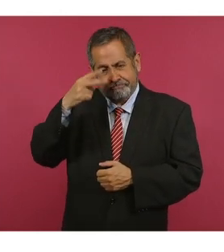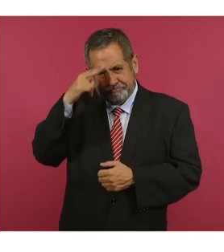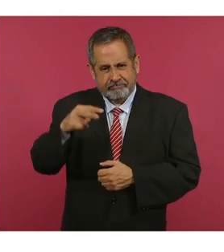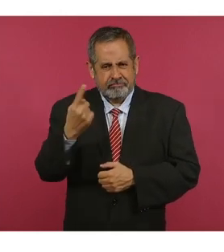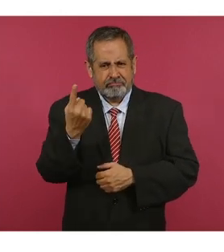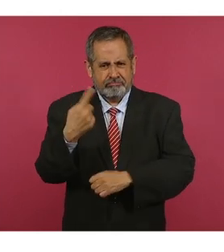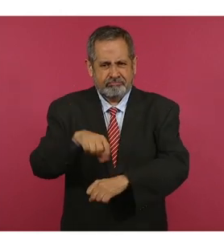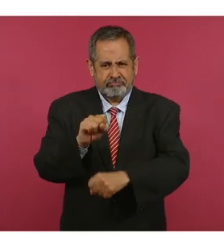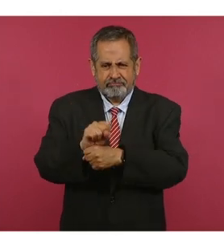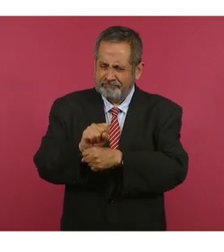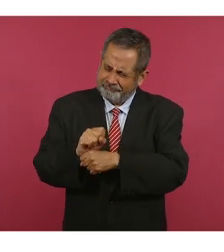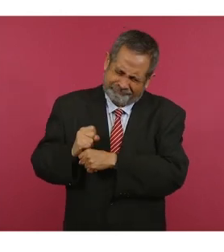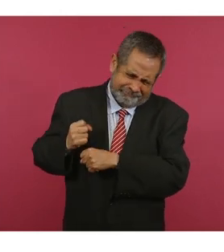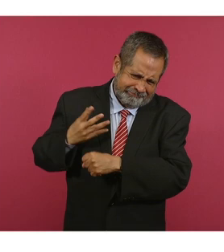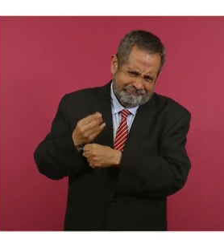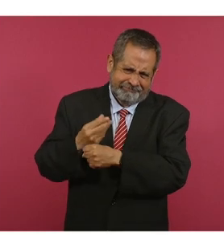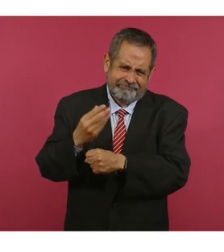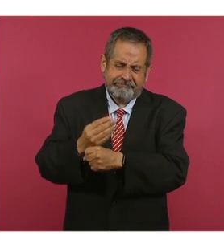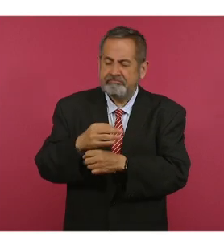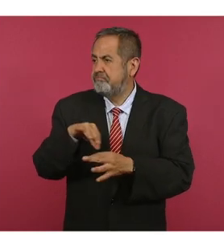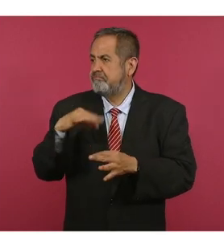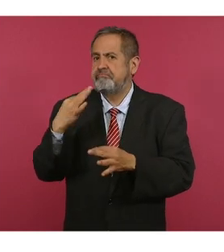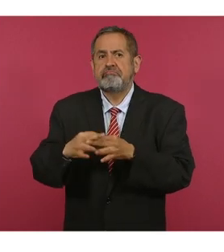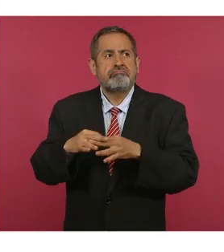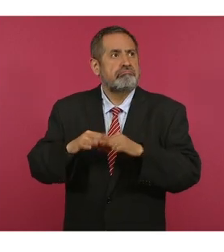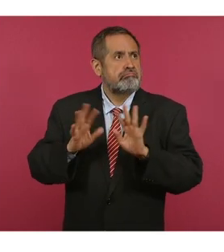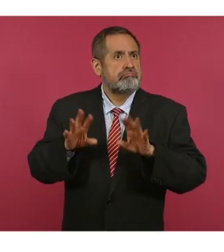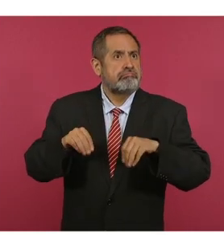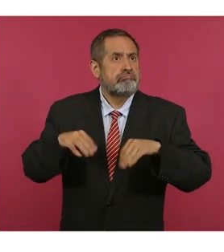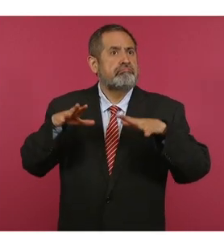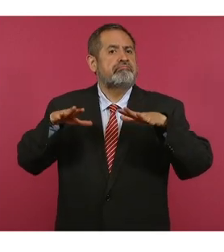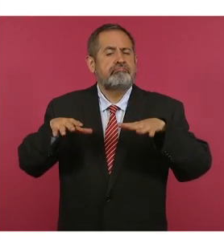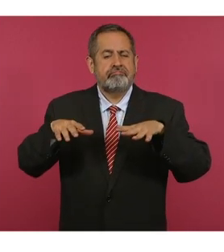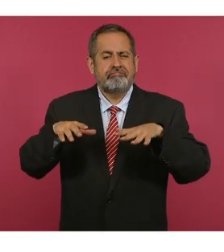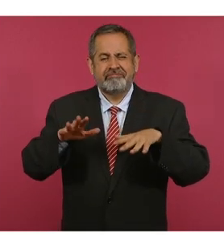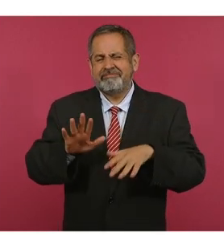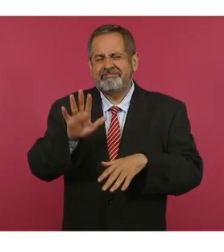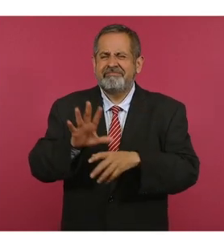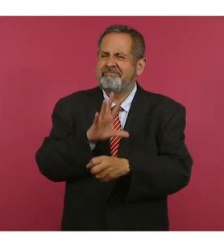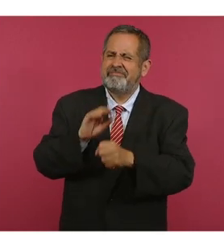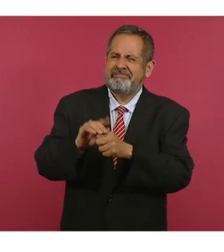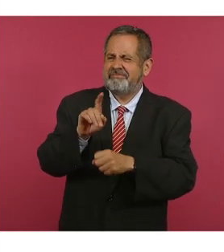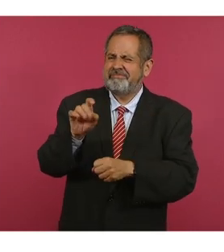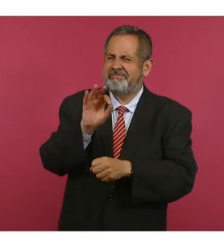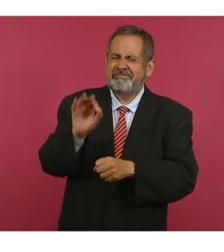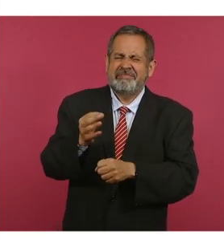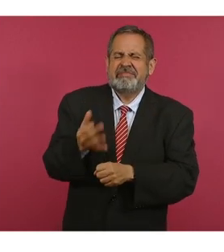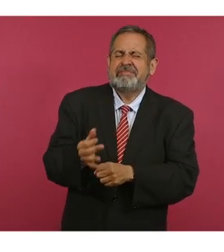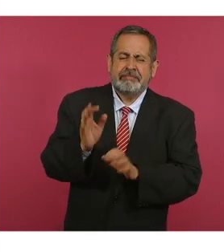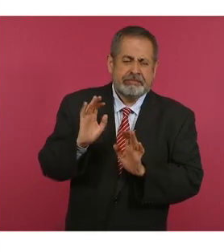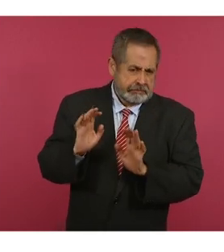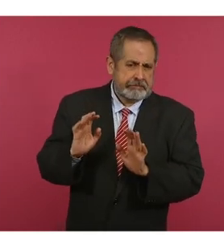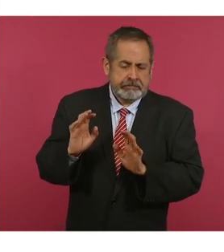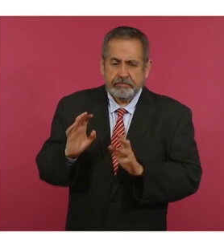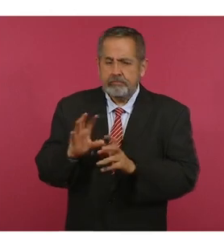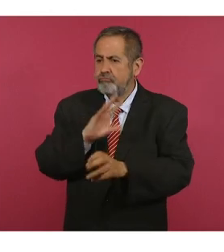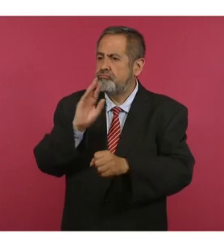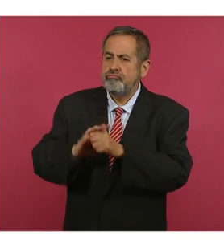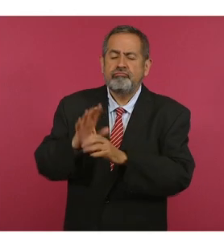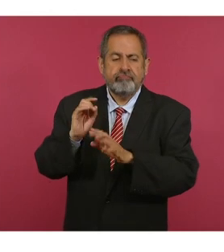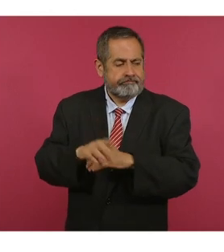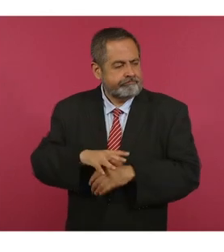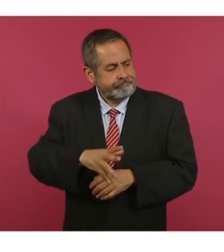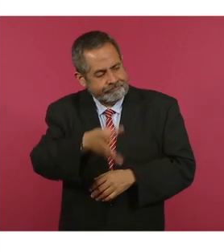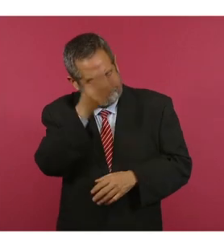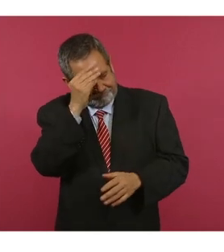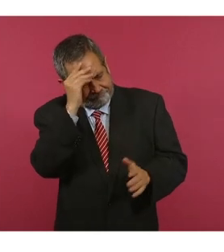el servicio estaba restablecido casi al 100%. Pues tengan para que